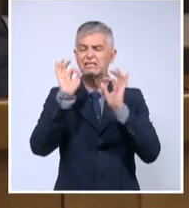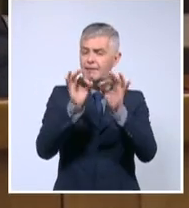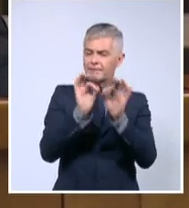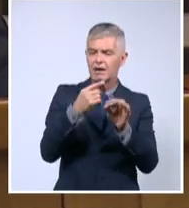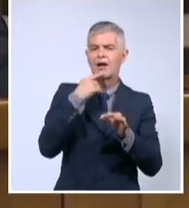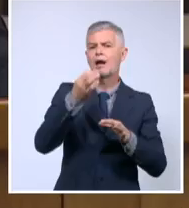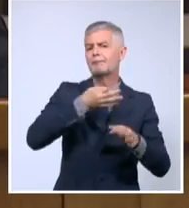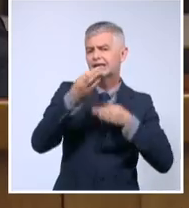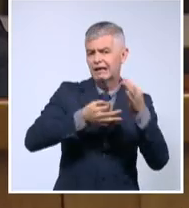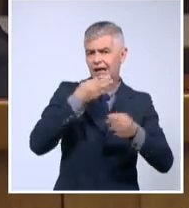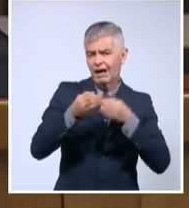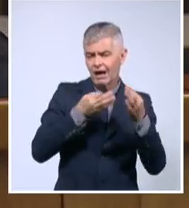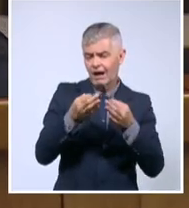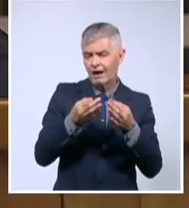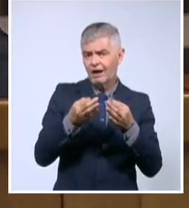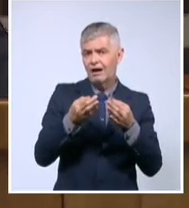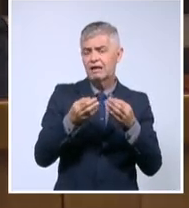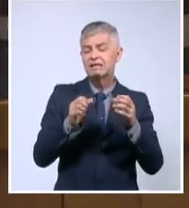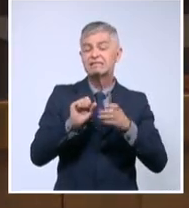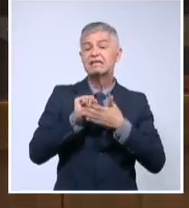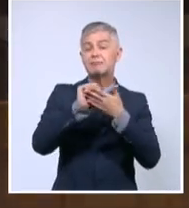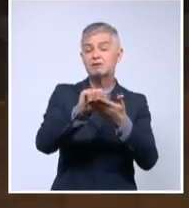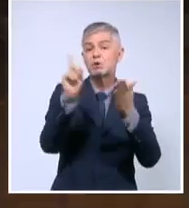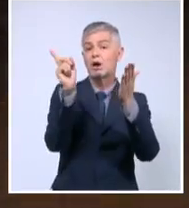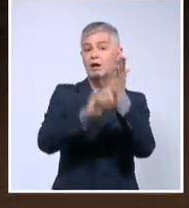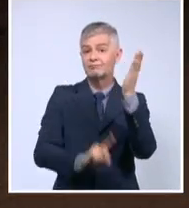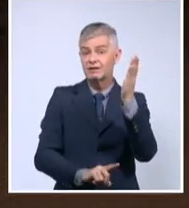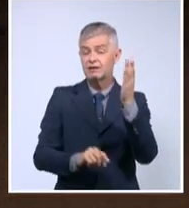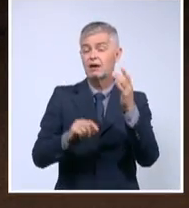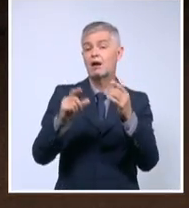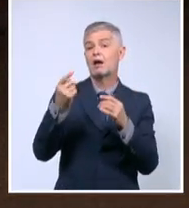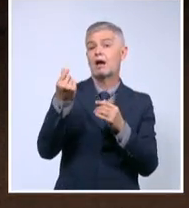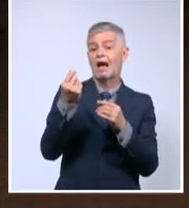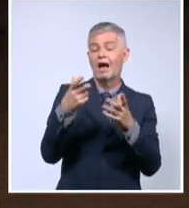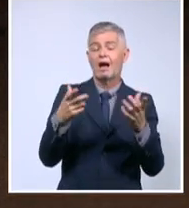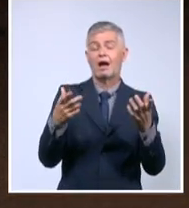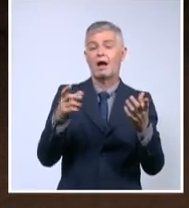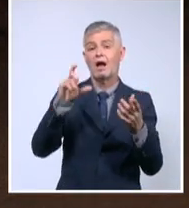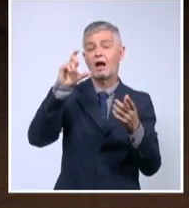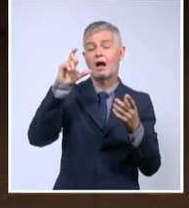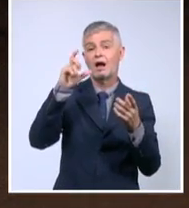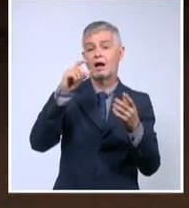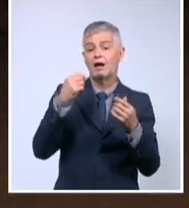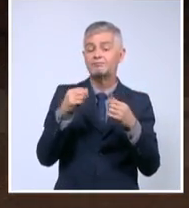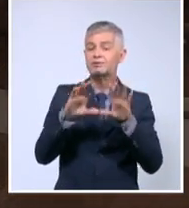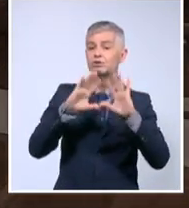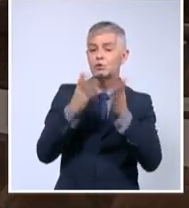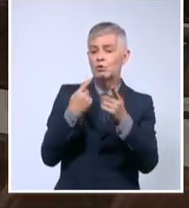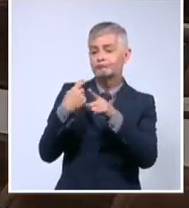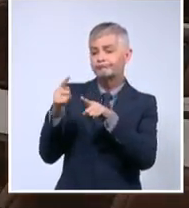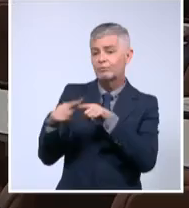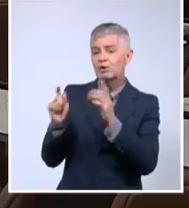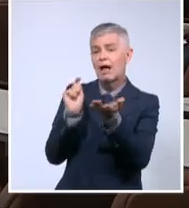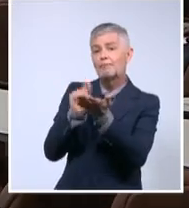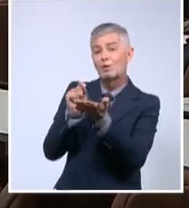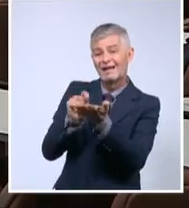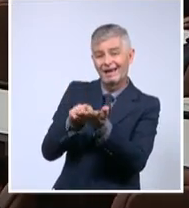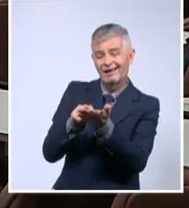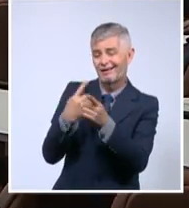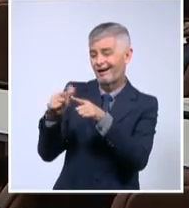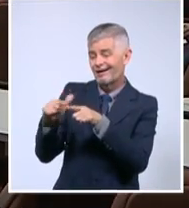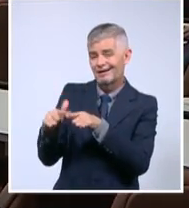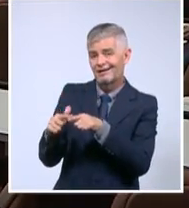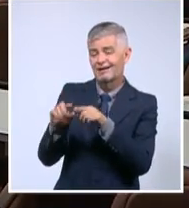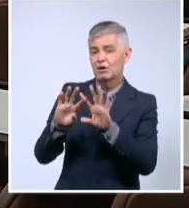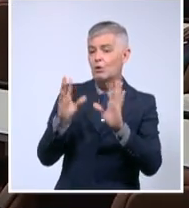Servicio Electroenergético Nacional y los mínimos de la canasta básica normada, de los que nadie quiere prescindir, no podrían